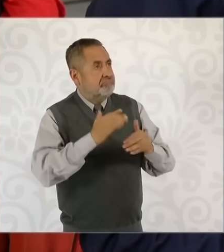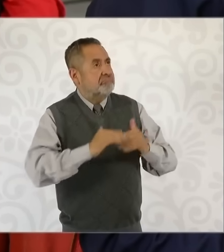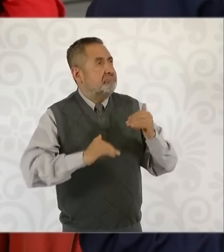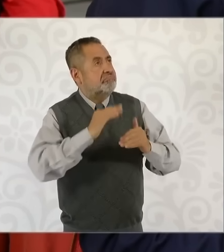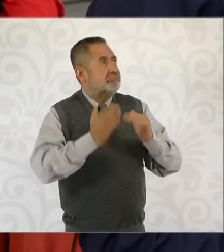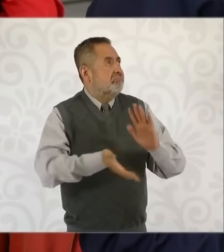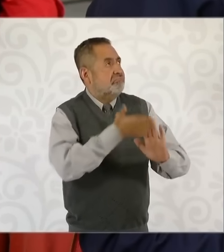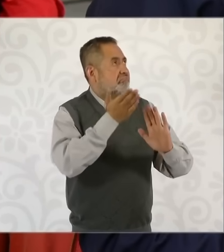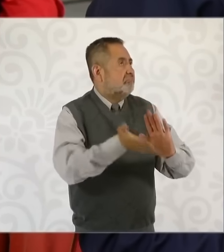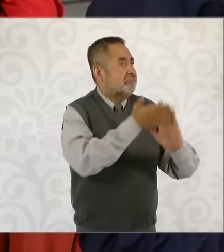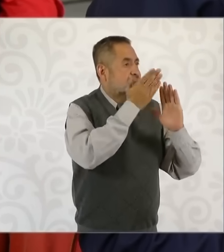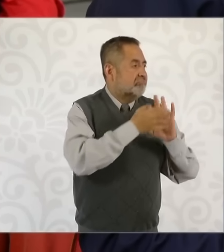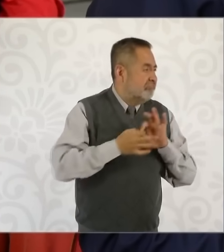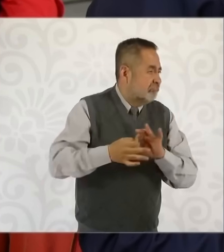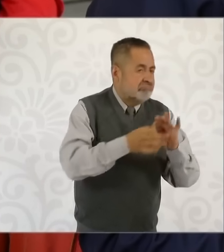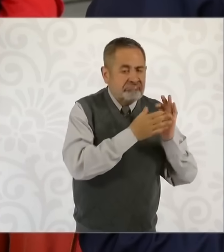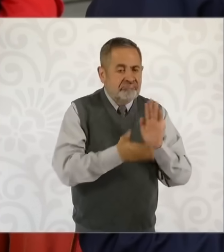unen